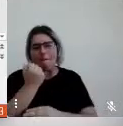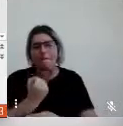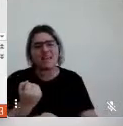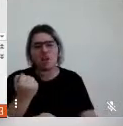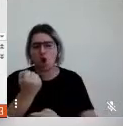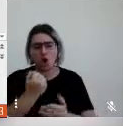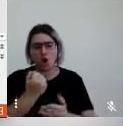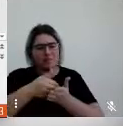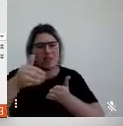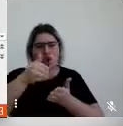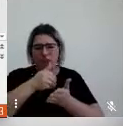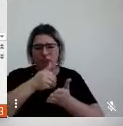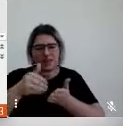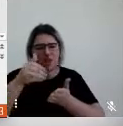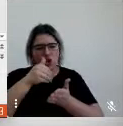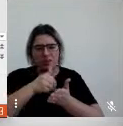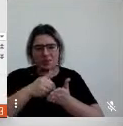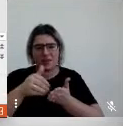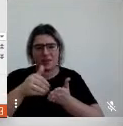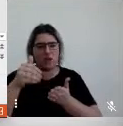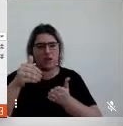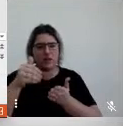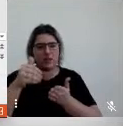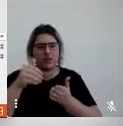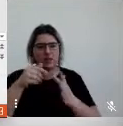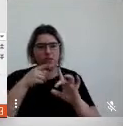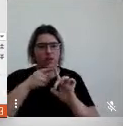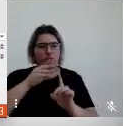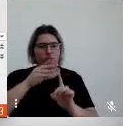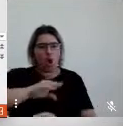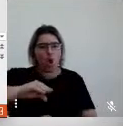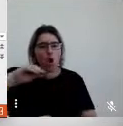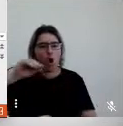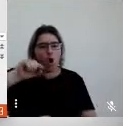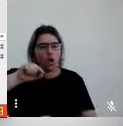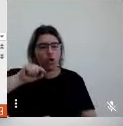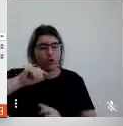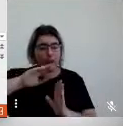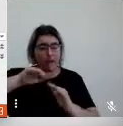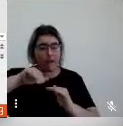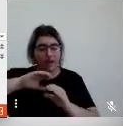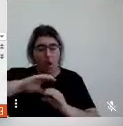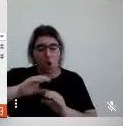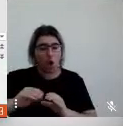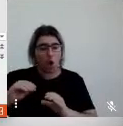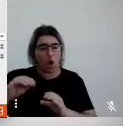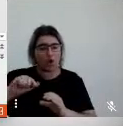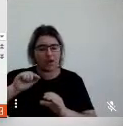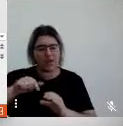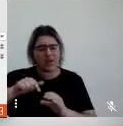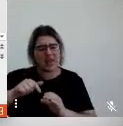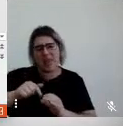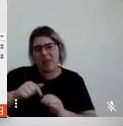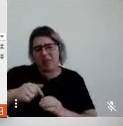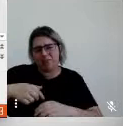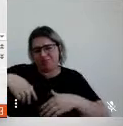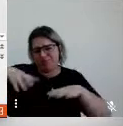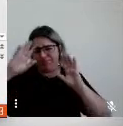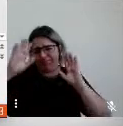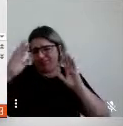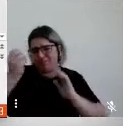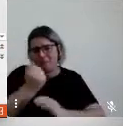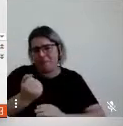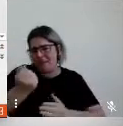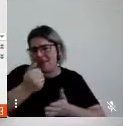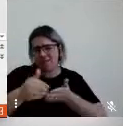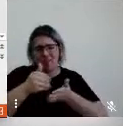el colon lleguen a ser billones. Cuando hay sobrecrecimiento bacteriano, que hay un desequilibrio a nivel